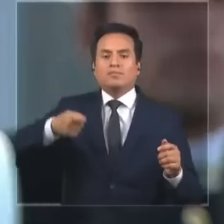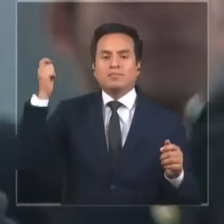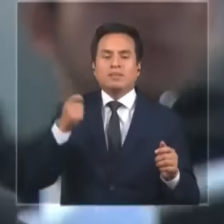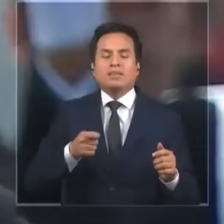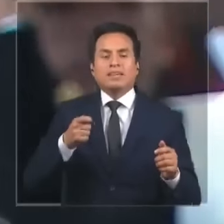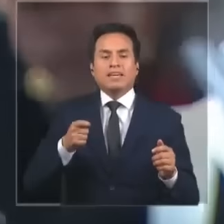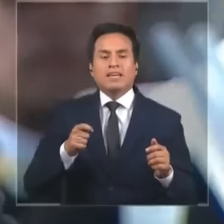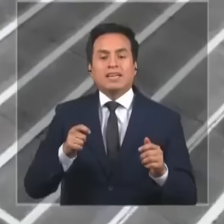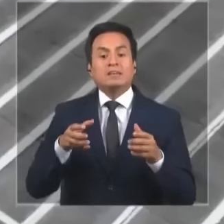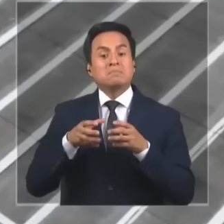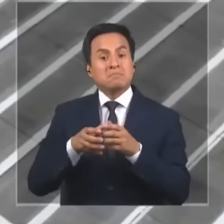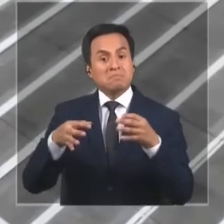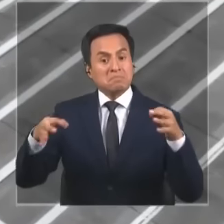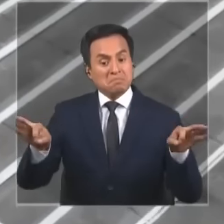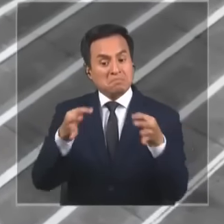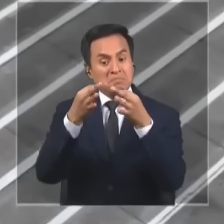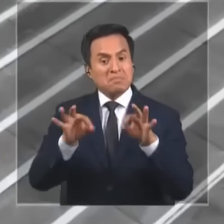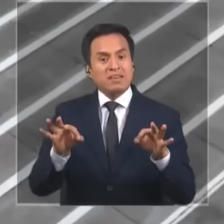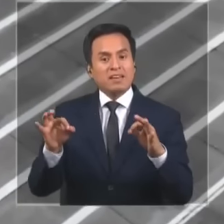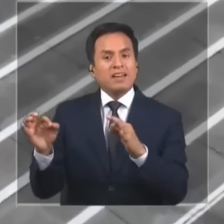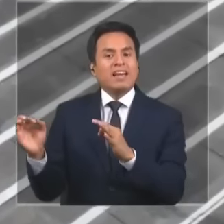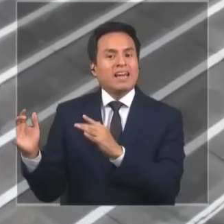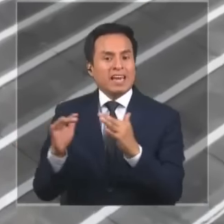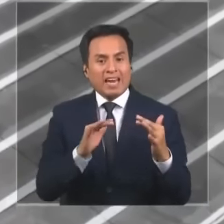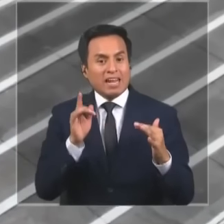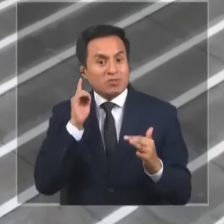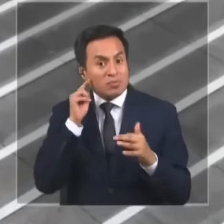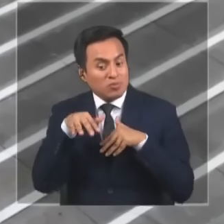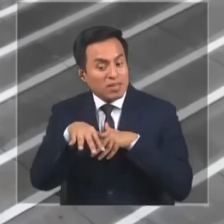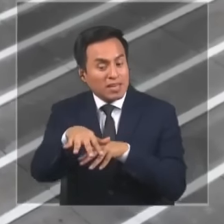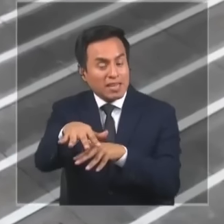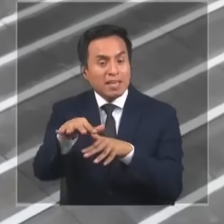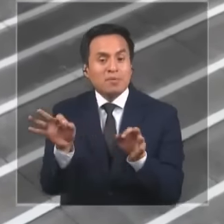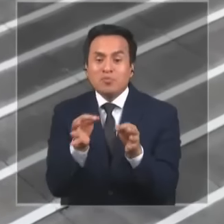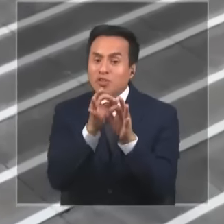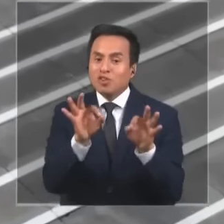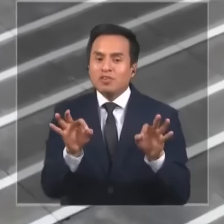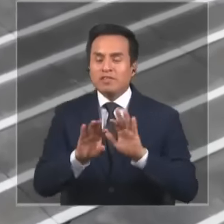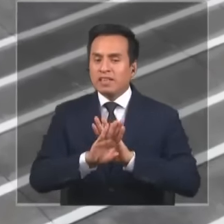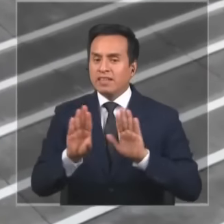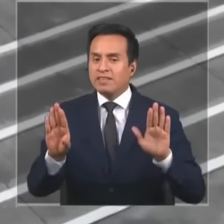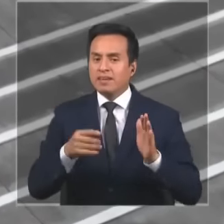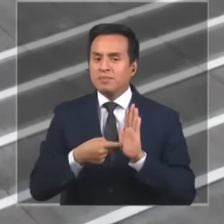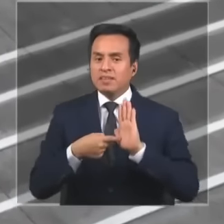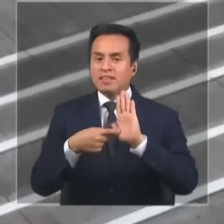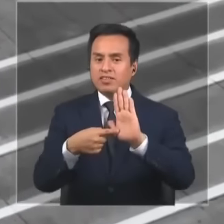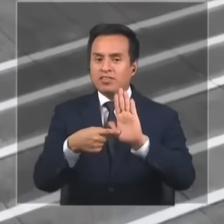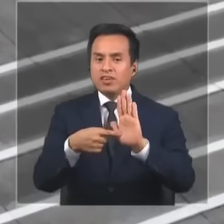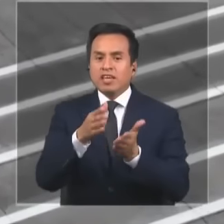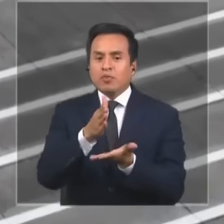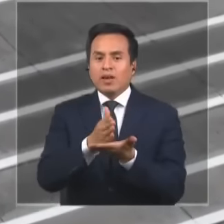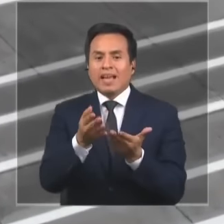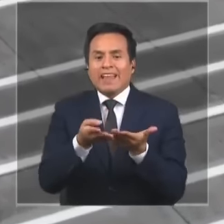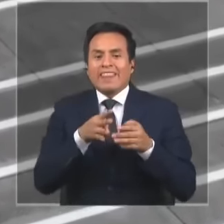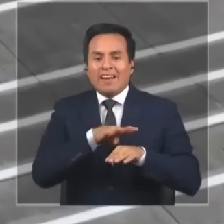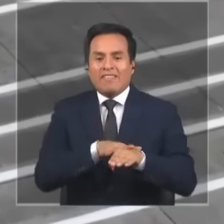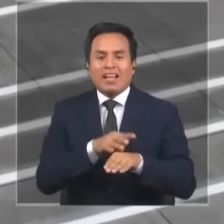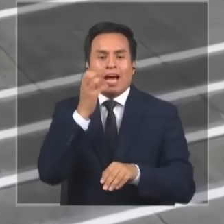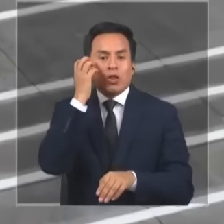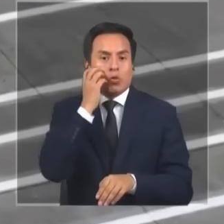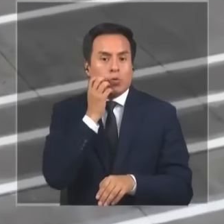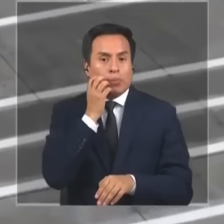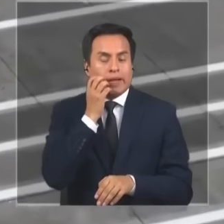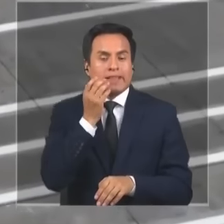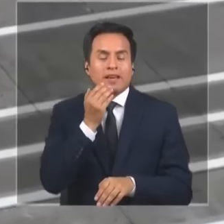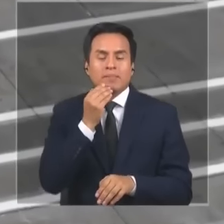Con el desencajonamiento de la banda de guerra y la banda de músicos, finaliza la presentación de la Escuela Naval Arturo Prat